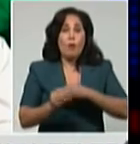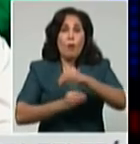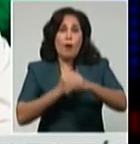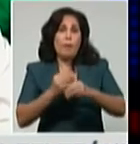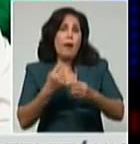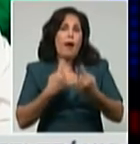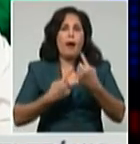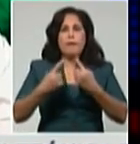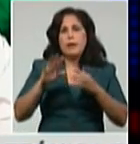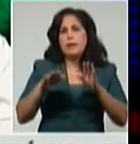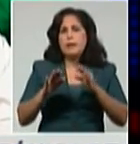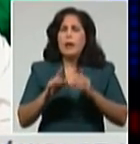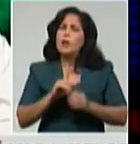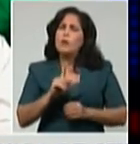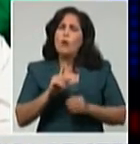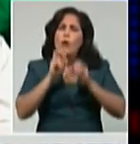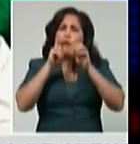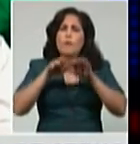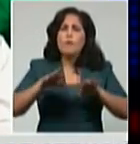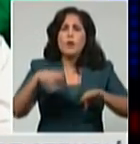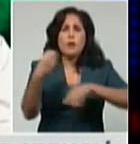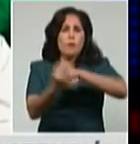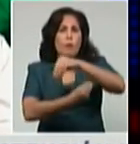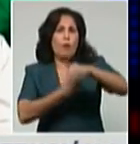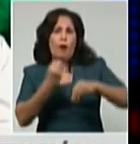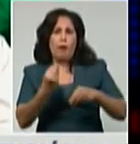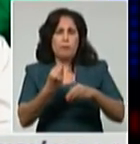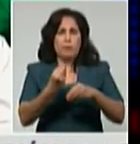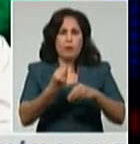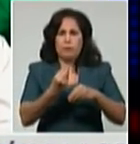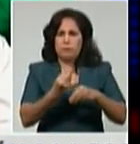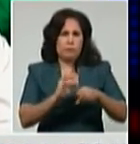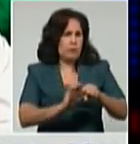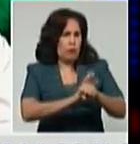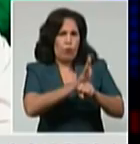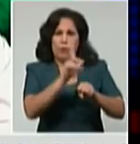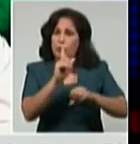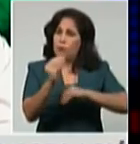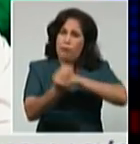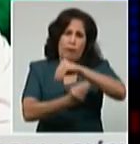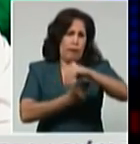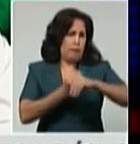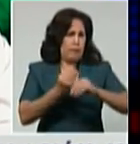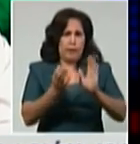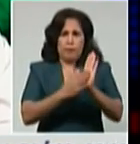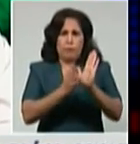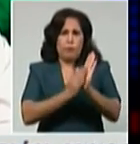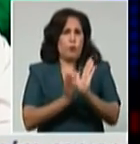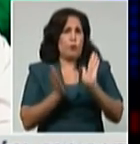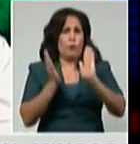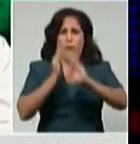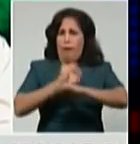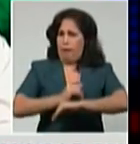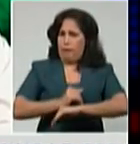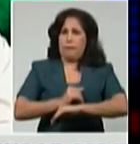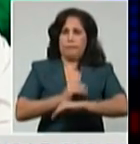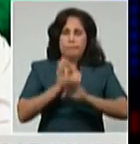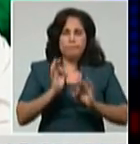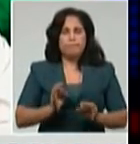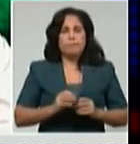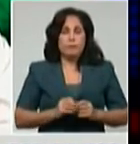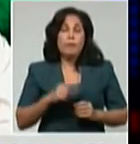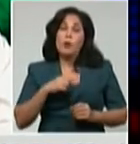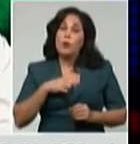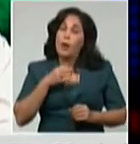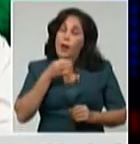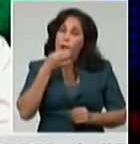dicen, no, el virus está mutando, está cambiando. Realmente no hay nada demostrado de eso. Y digo lamentable